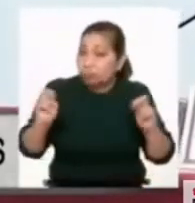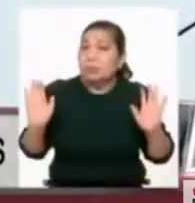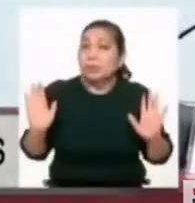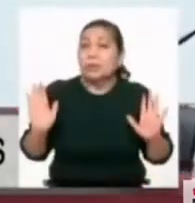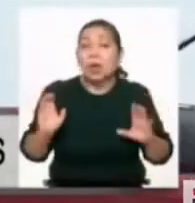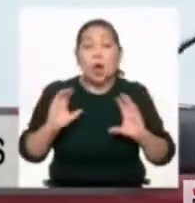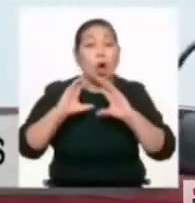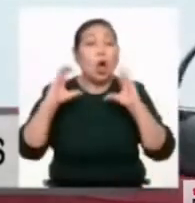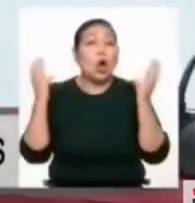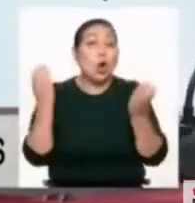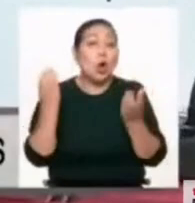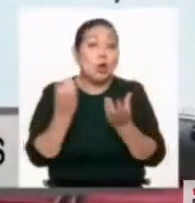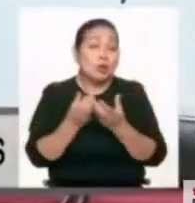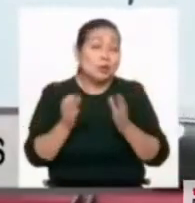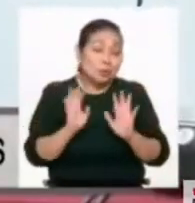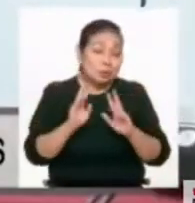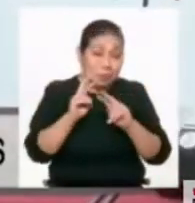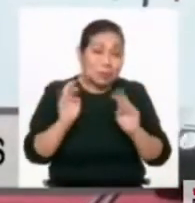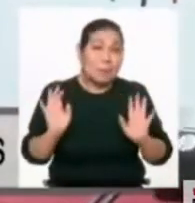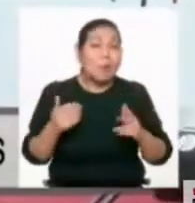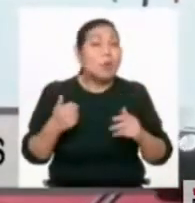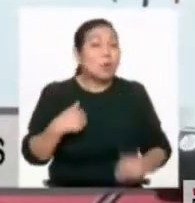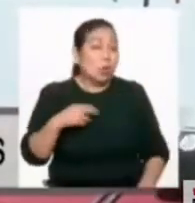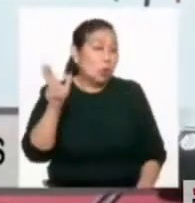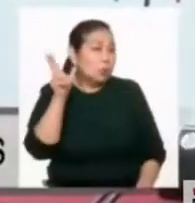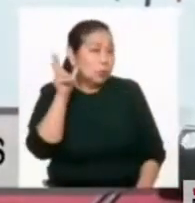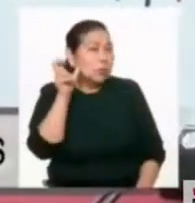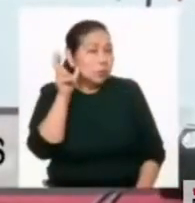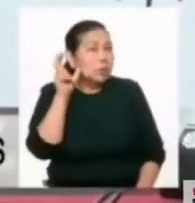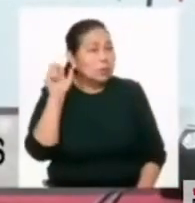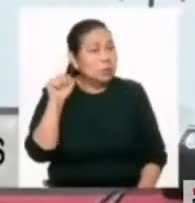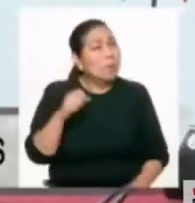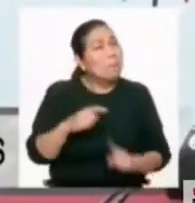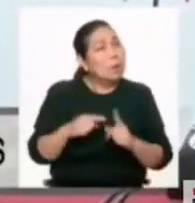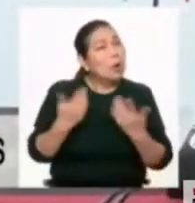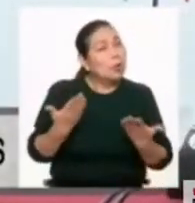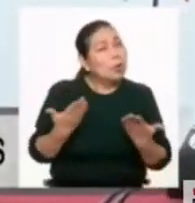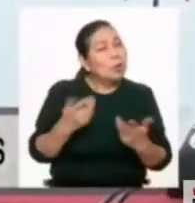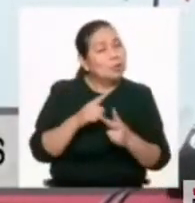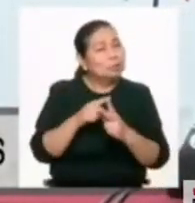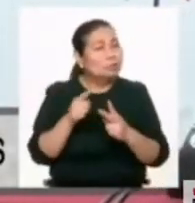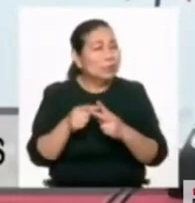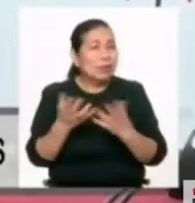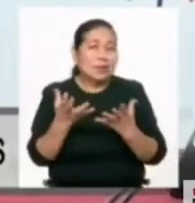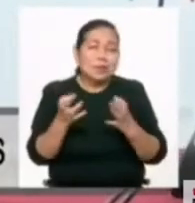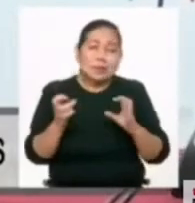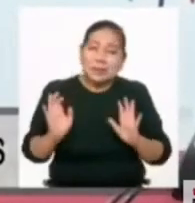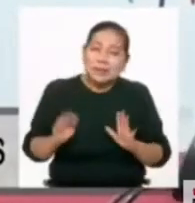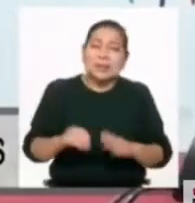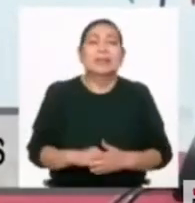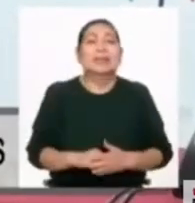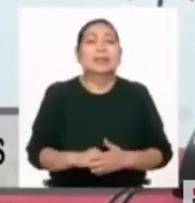investigados en el Congreso de la República. Yo escucho los comentarios, ¿no?, sobre esos hechos, y ya quisieran